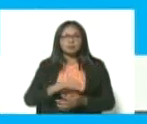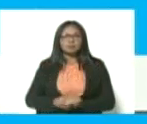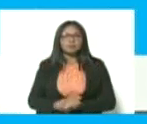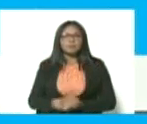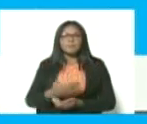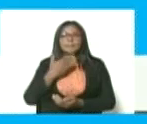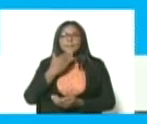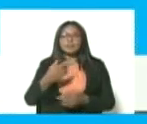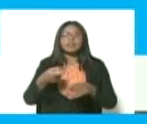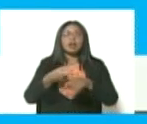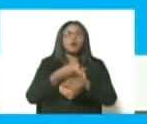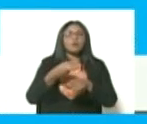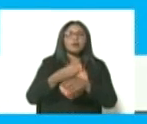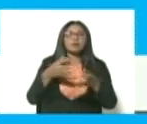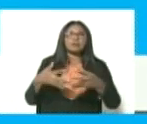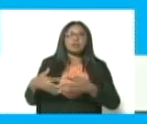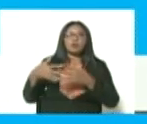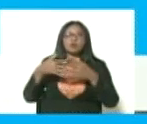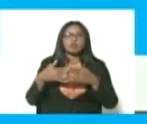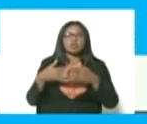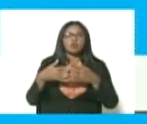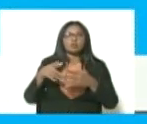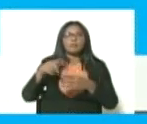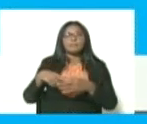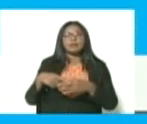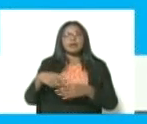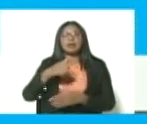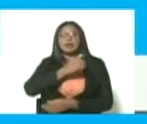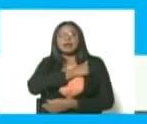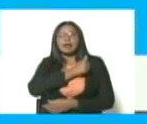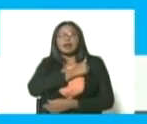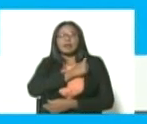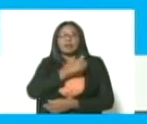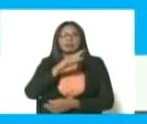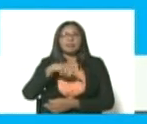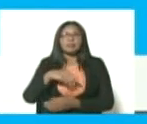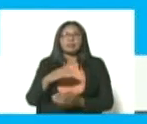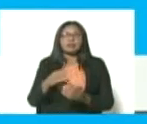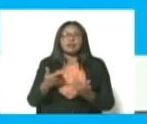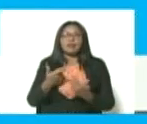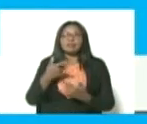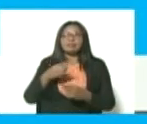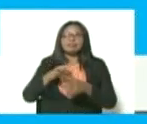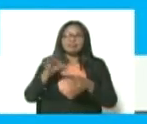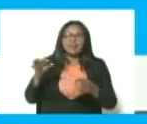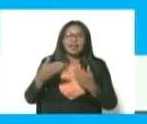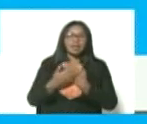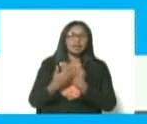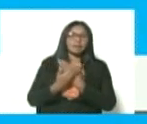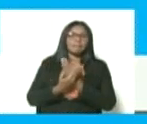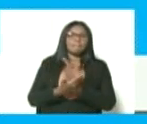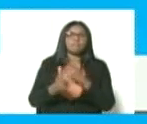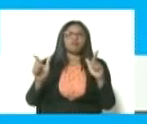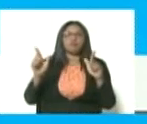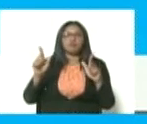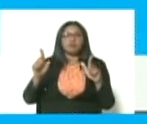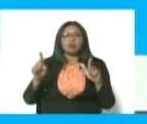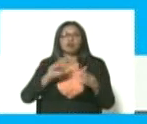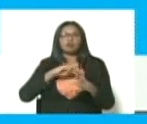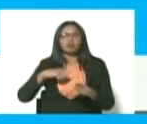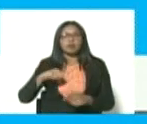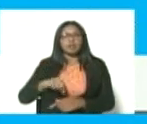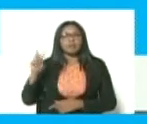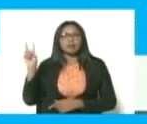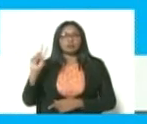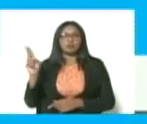al gobierno de Estados Unidos, Canadá y a los gobiernos de Europa que levanten sus sanciones ilegales sobre Venezuela. Y nosotros vamos a